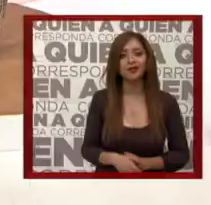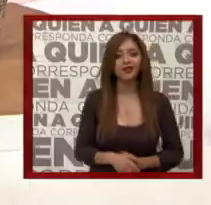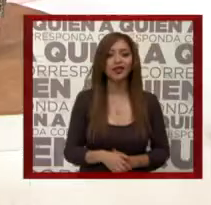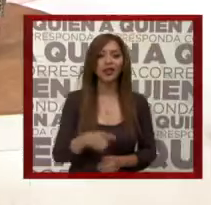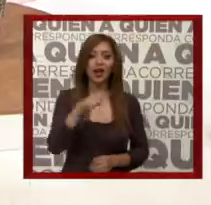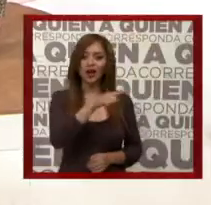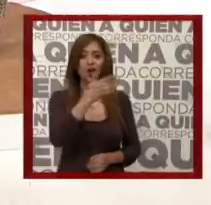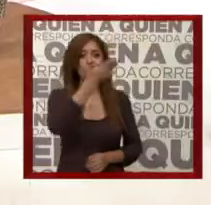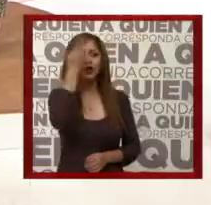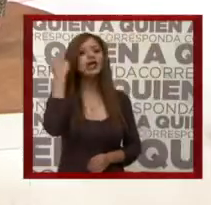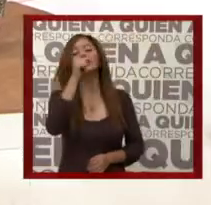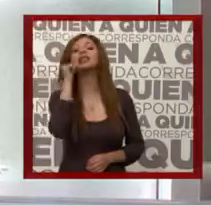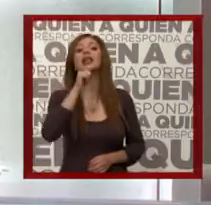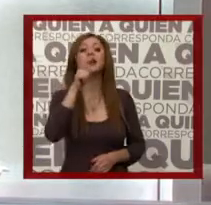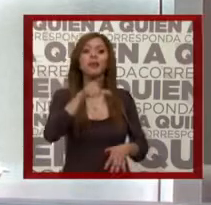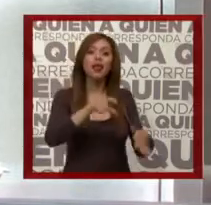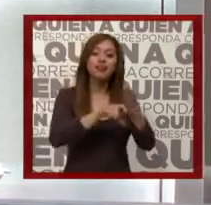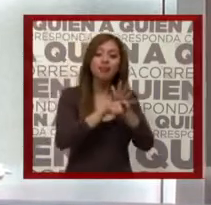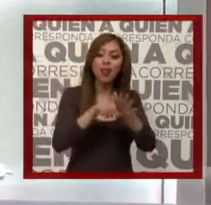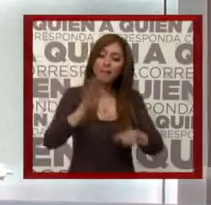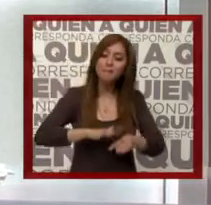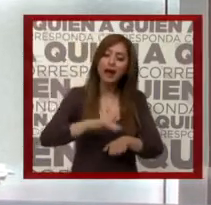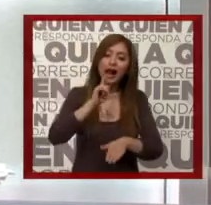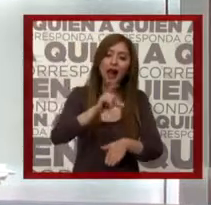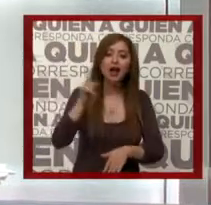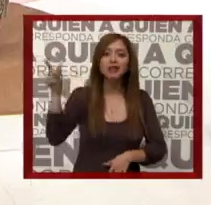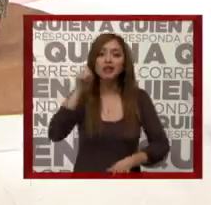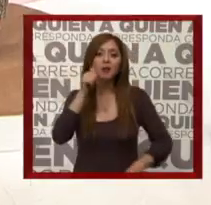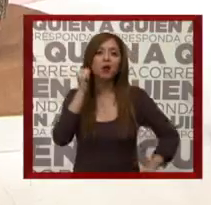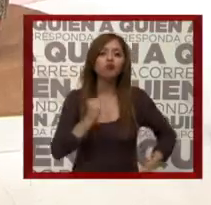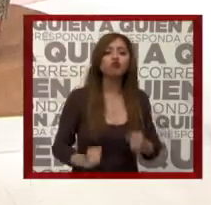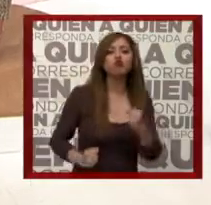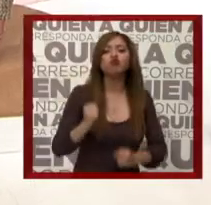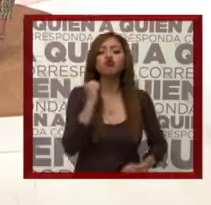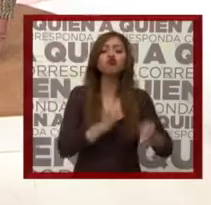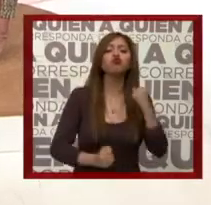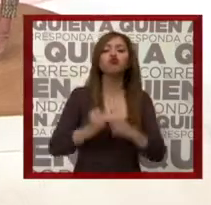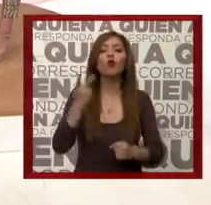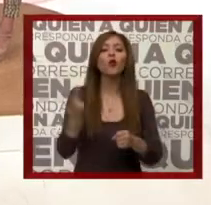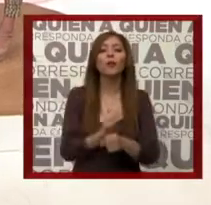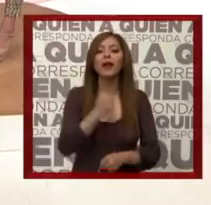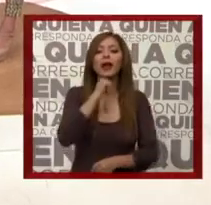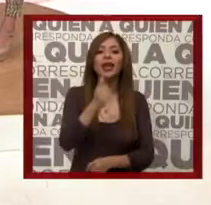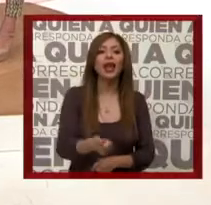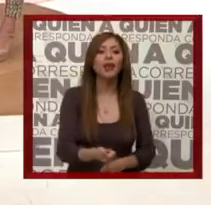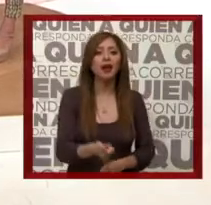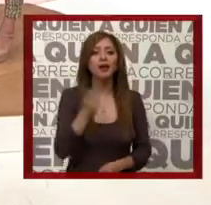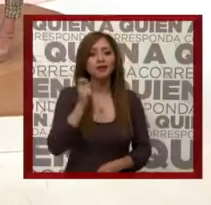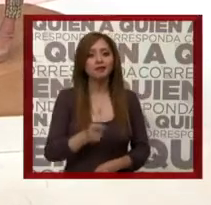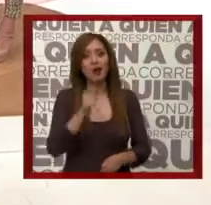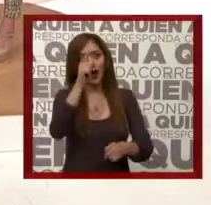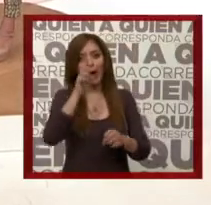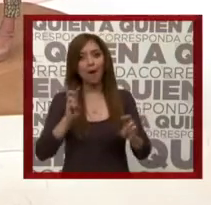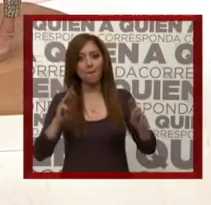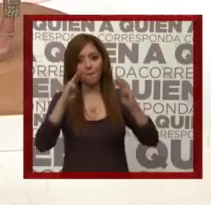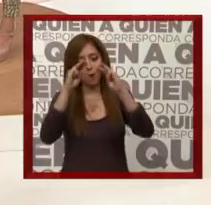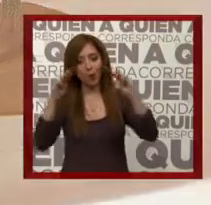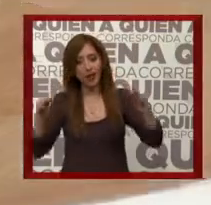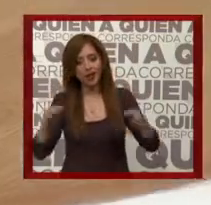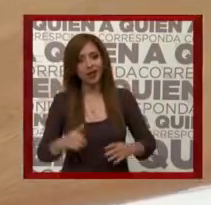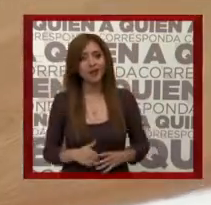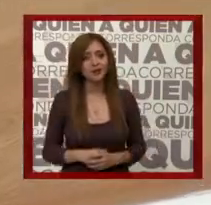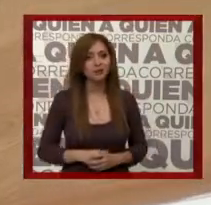de mujeres con tacones más grandes que estos y que podrían correr un maratón en montaña. Claro,